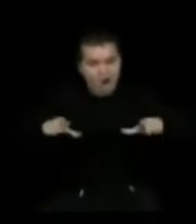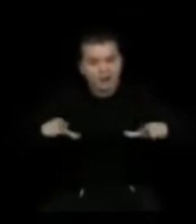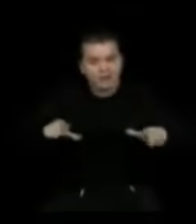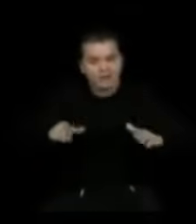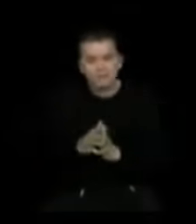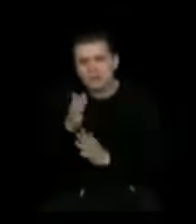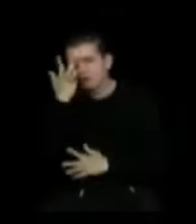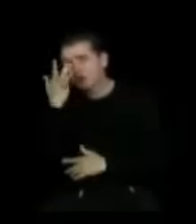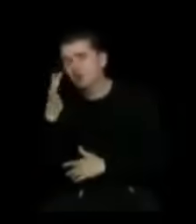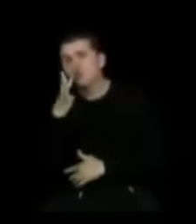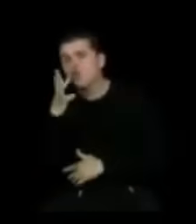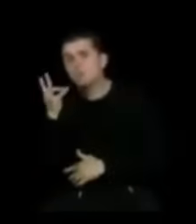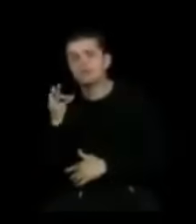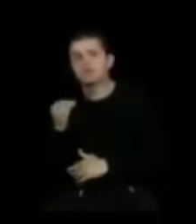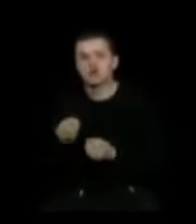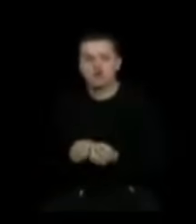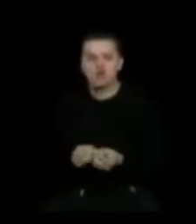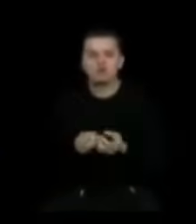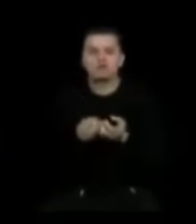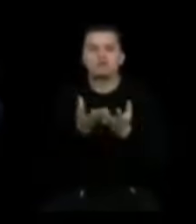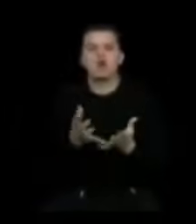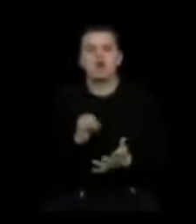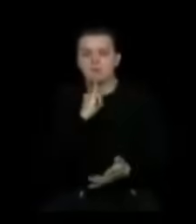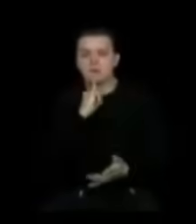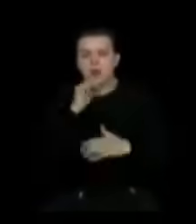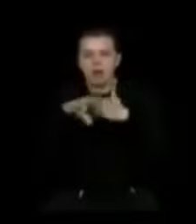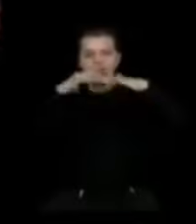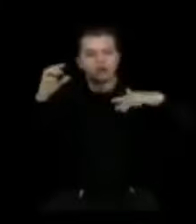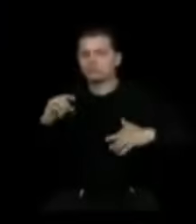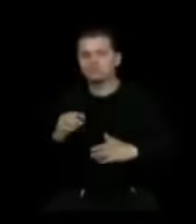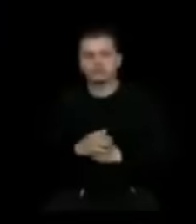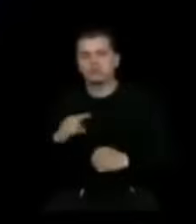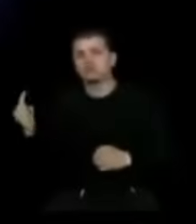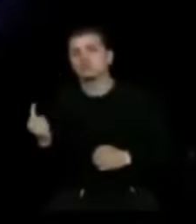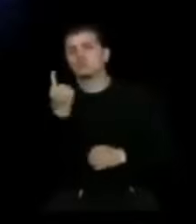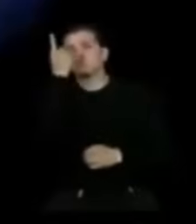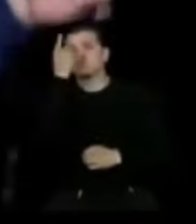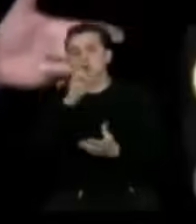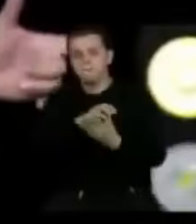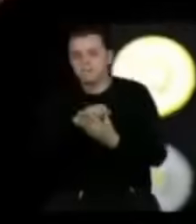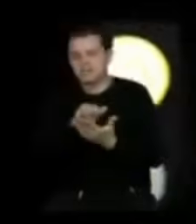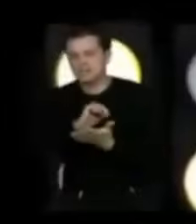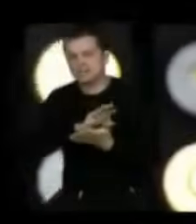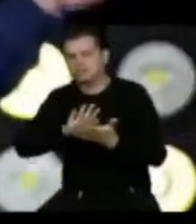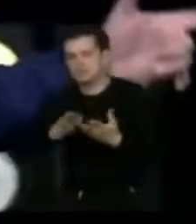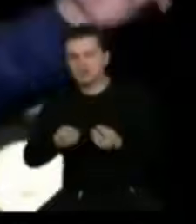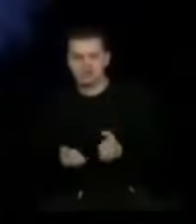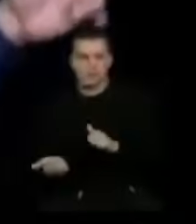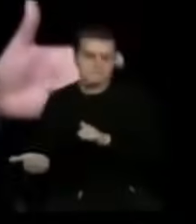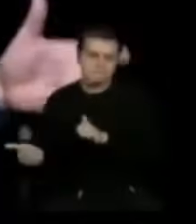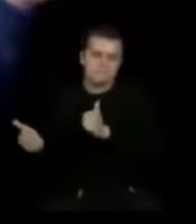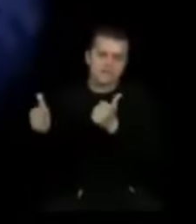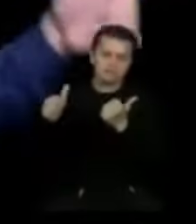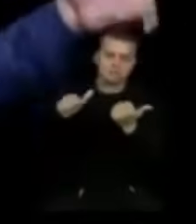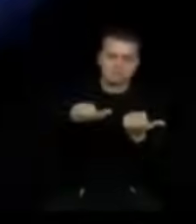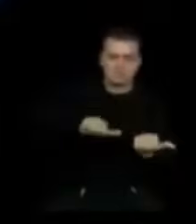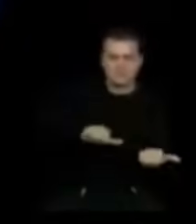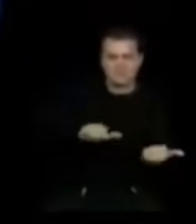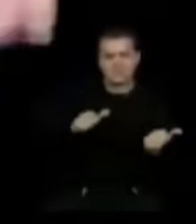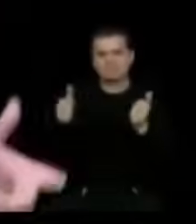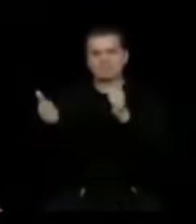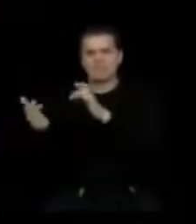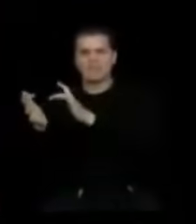Porque un hombre no te puede dar este don de hablar en lenguas. El único que puede bautizar con el Espíritu Santo se